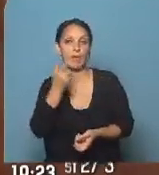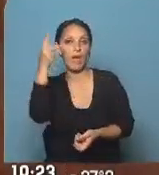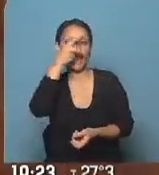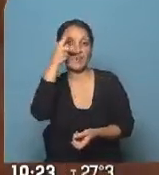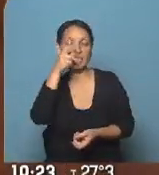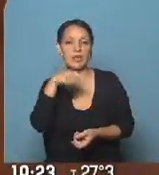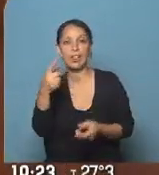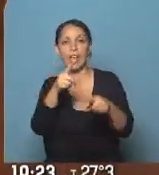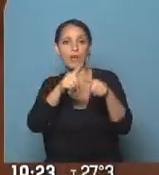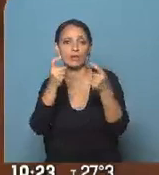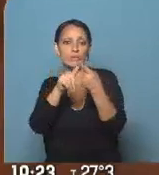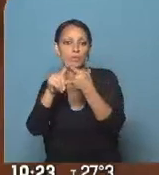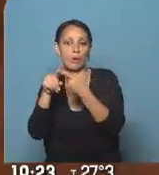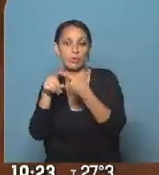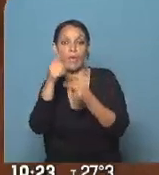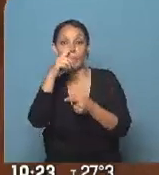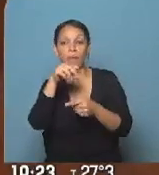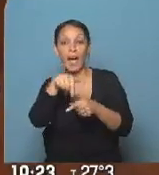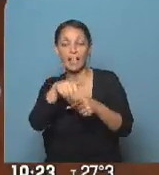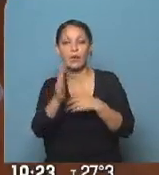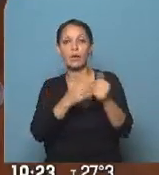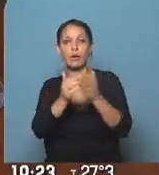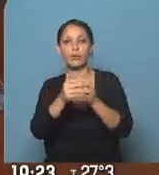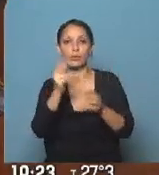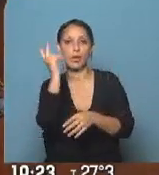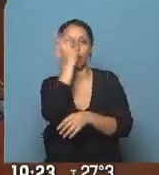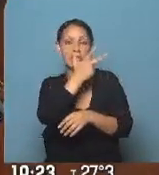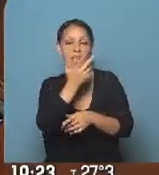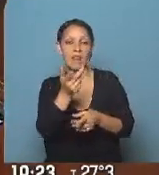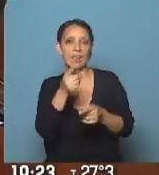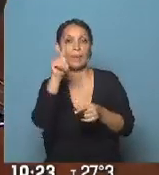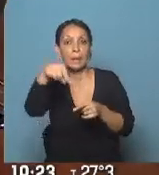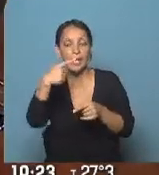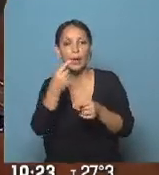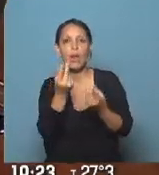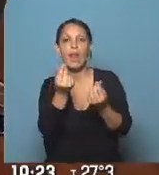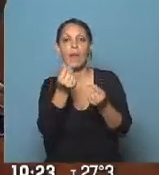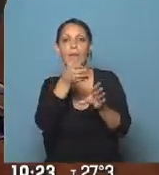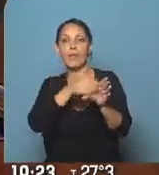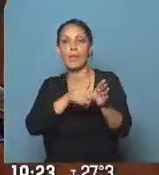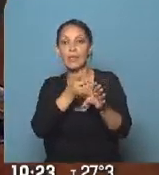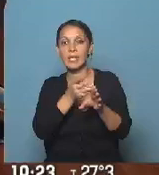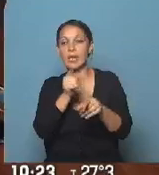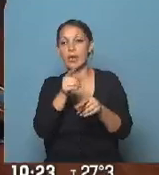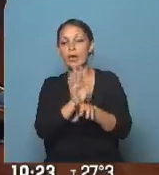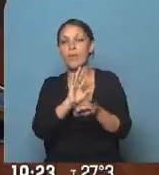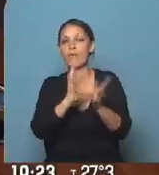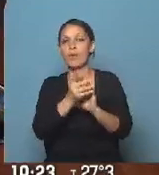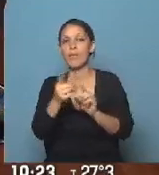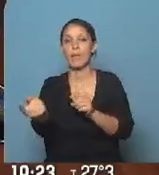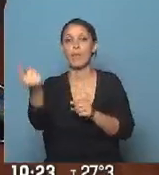los hoteles que después dieron lugar a esta causa por lavado de dinero, como retornos